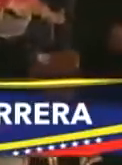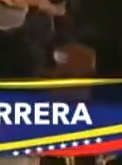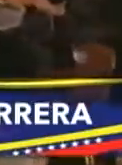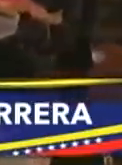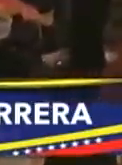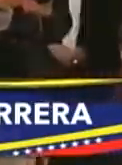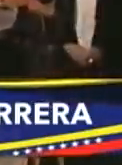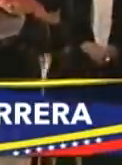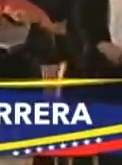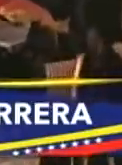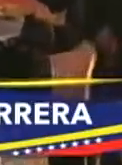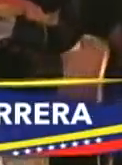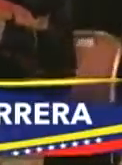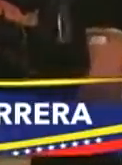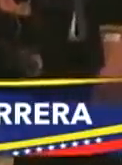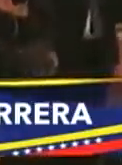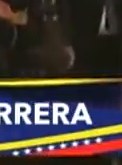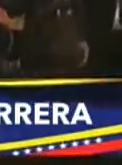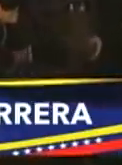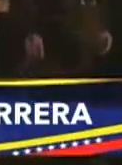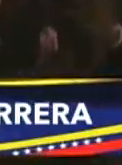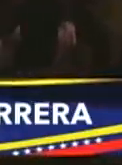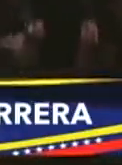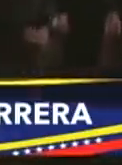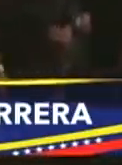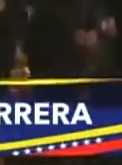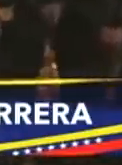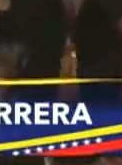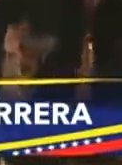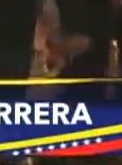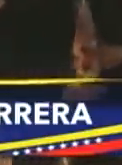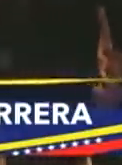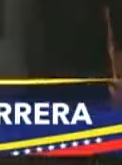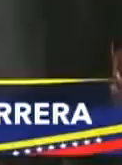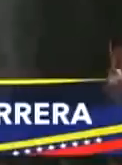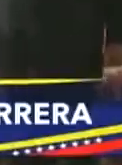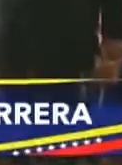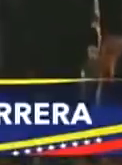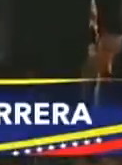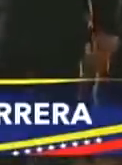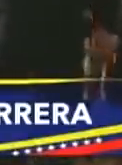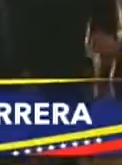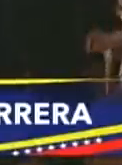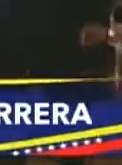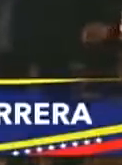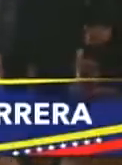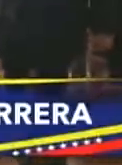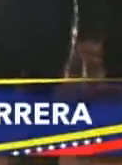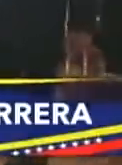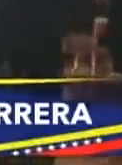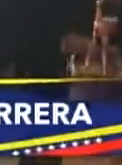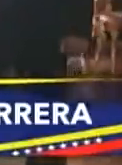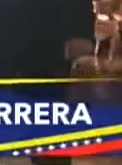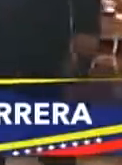Entrega el ciudadano Nicolás Maduro Moros, presidente constitucional de la República Bolivariana de Venezuela. En